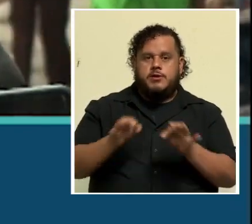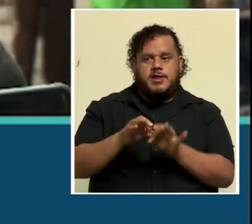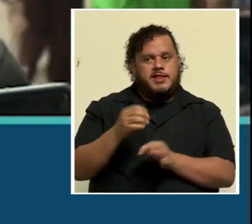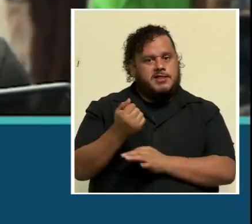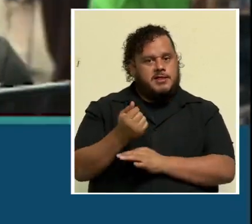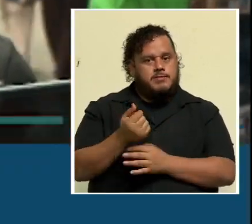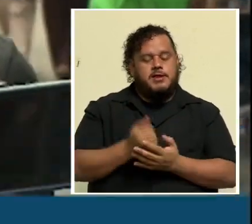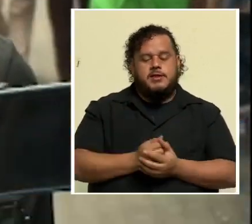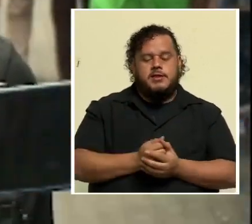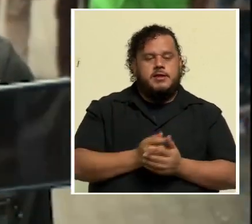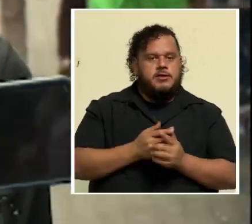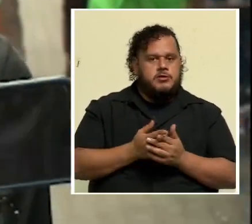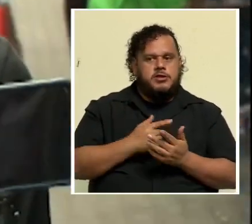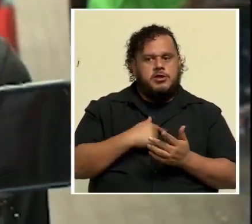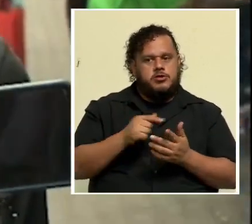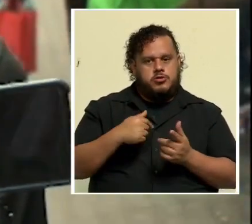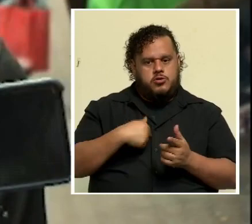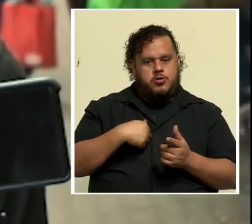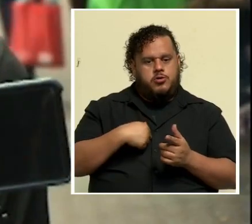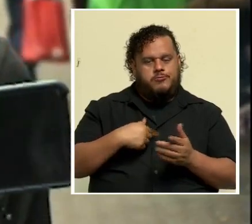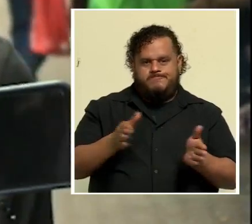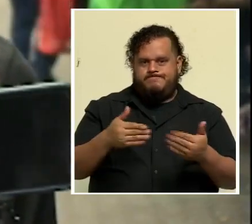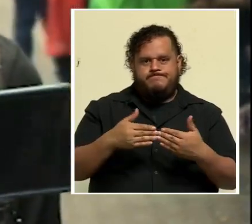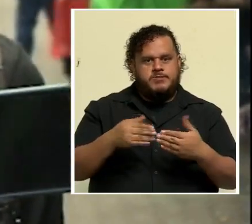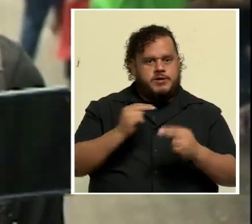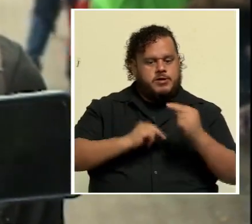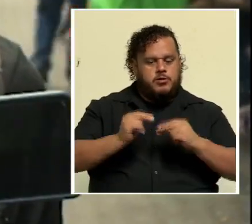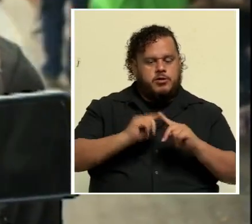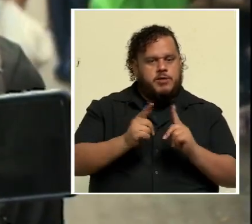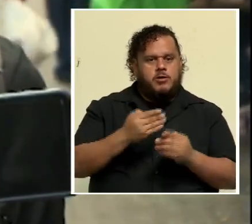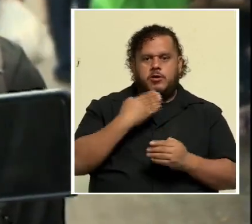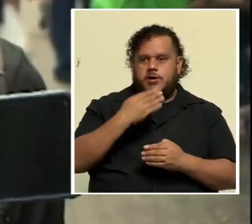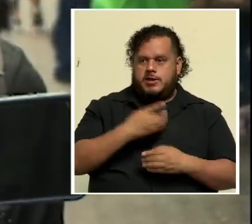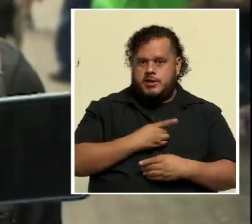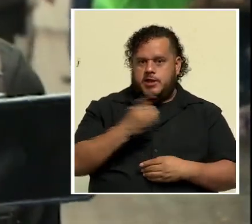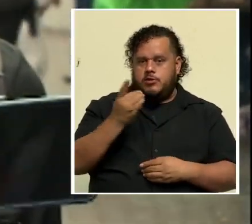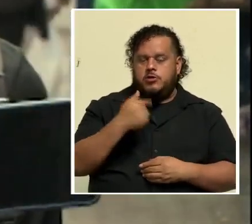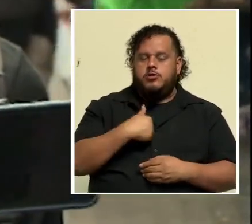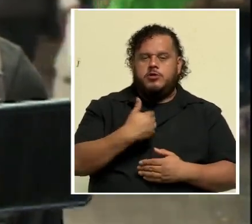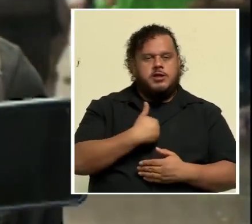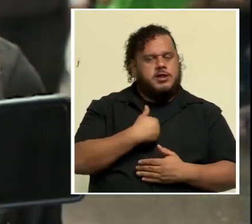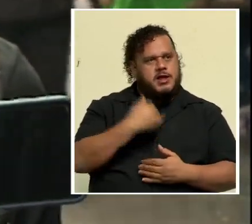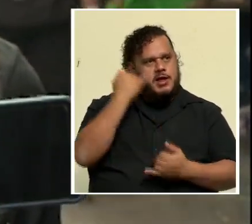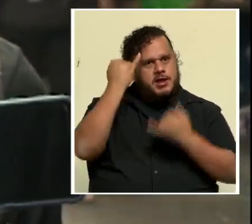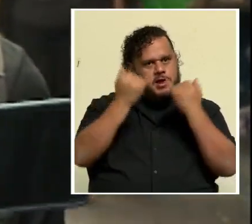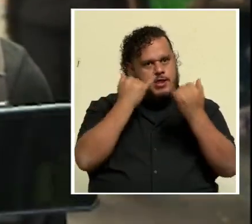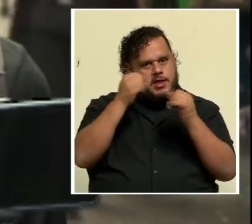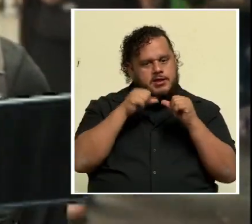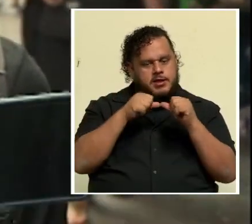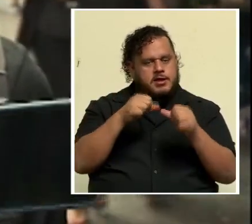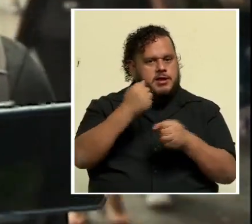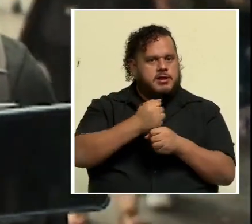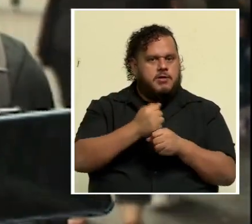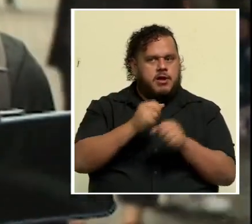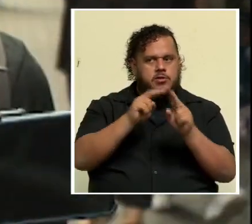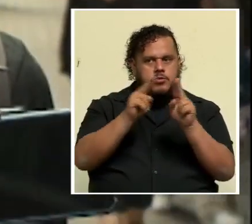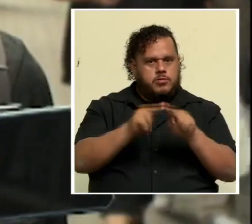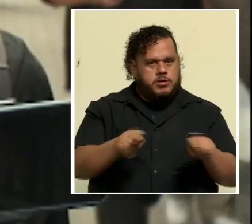entonces quité el negocio y sin embargo, gracias a Dios, yo había tenido la iniciativa de seguir trabajando por